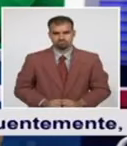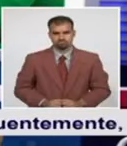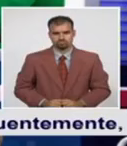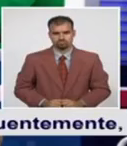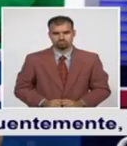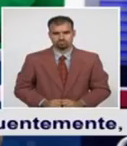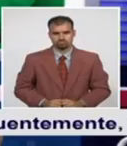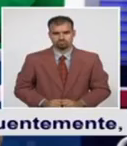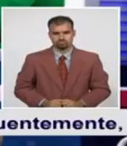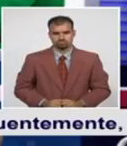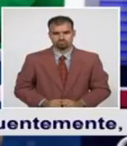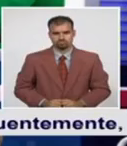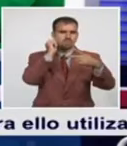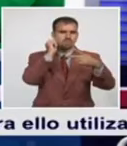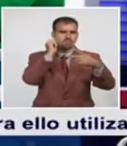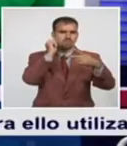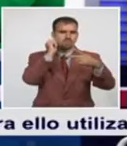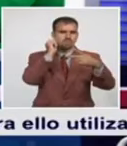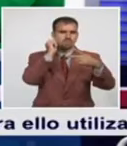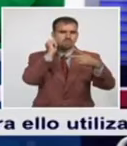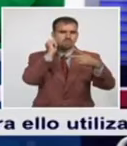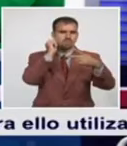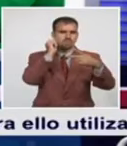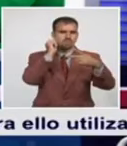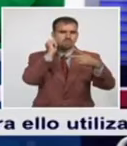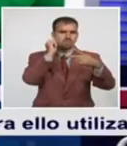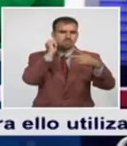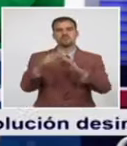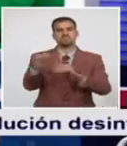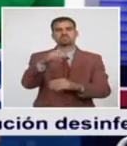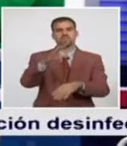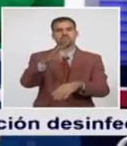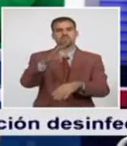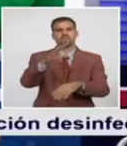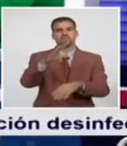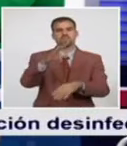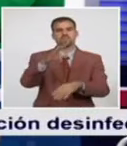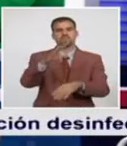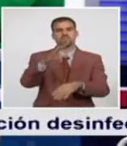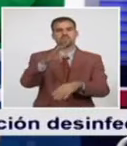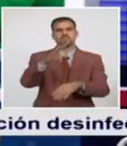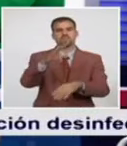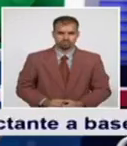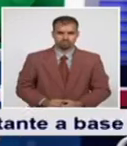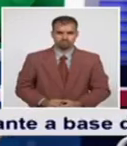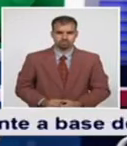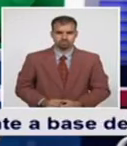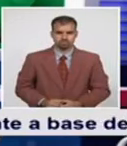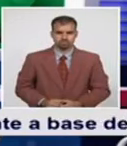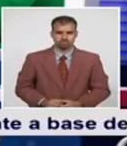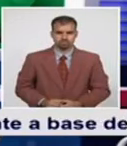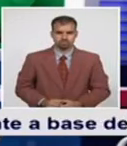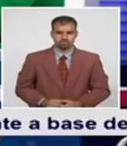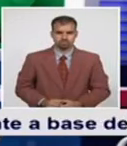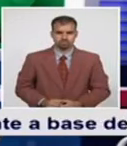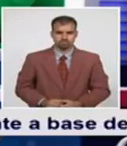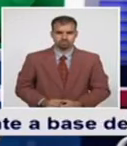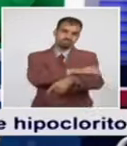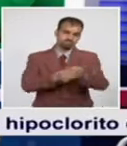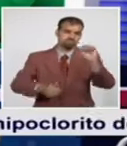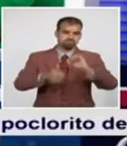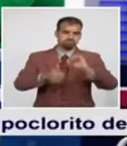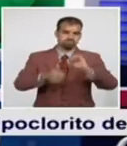años del municipio Plaza de la Revolución, también con antecedentes de hipertensión arterial y